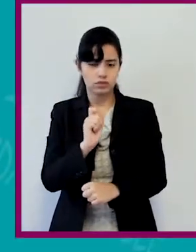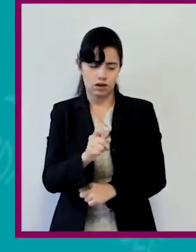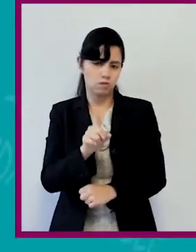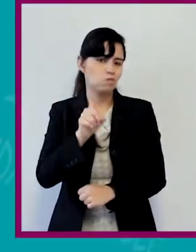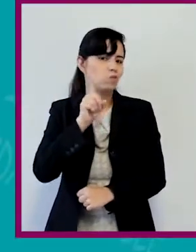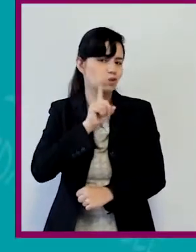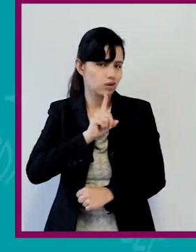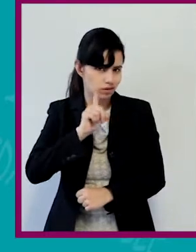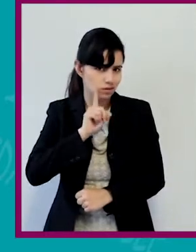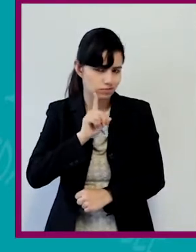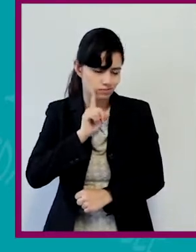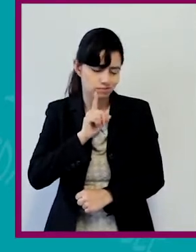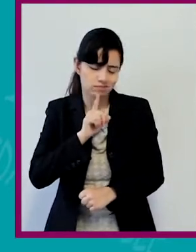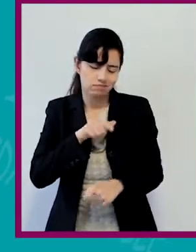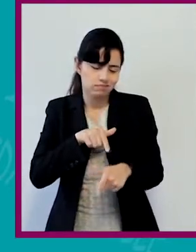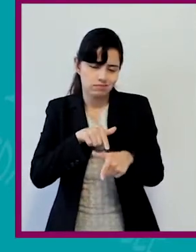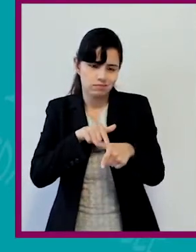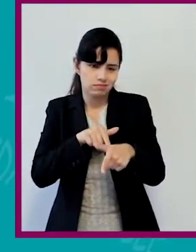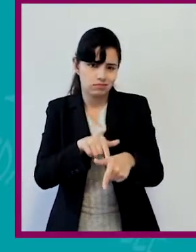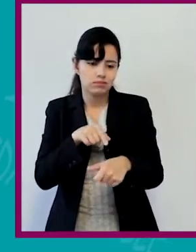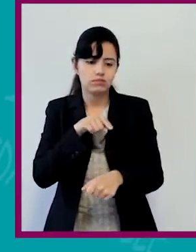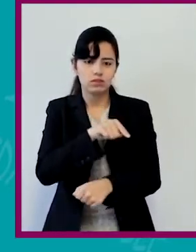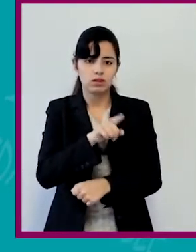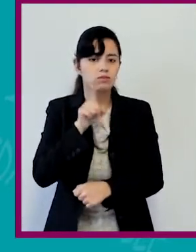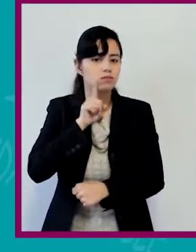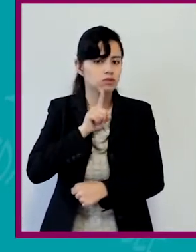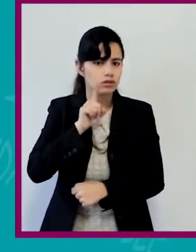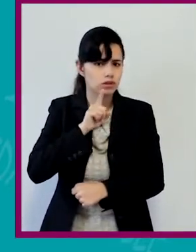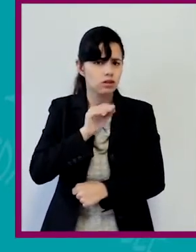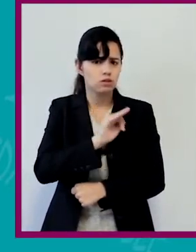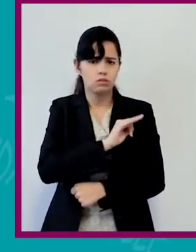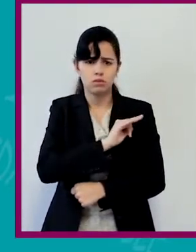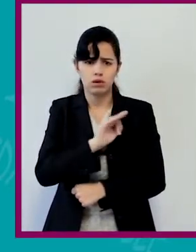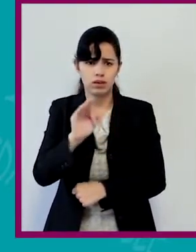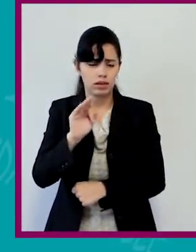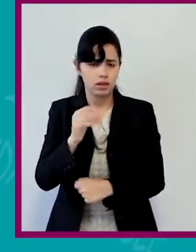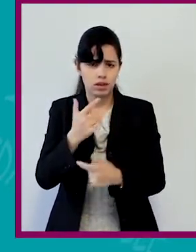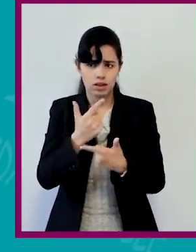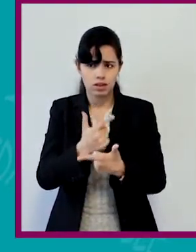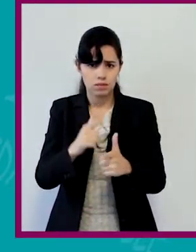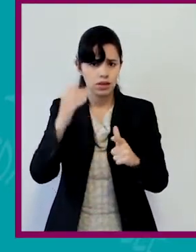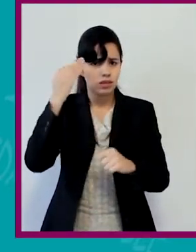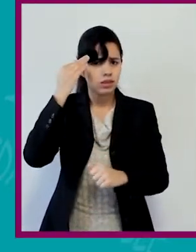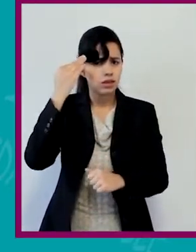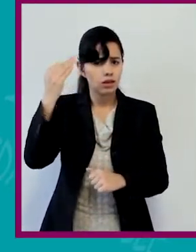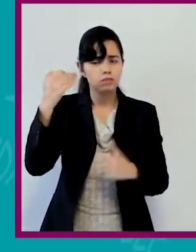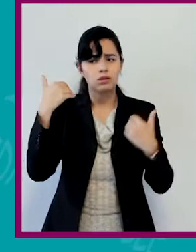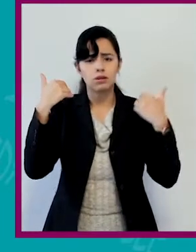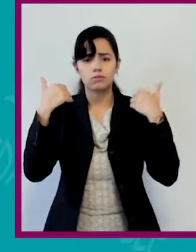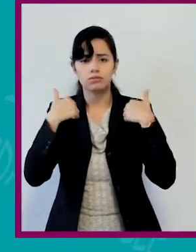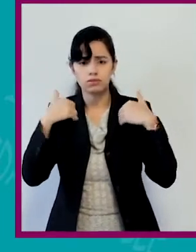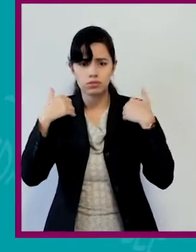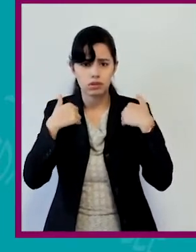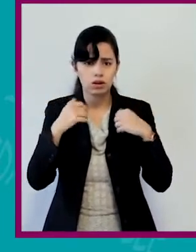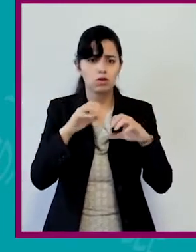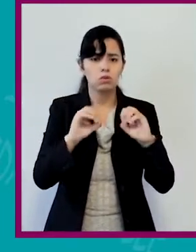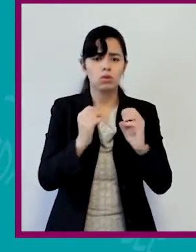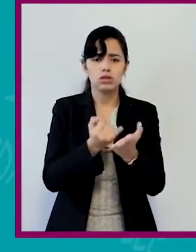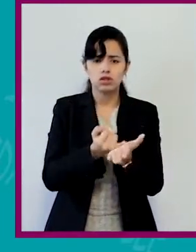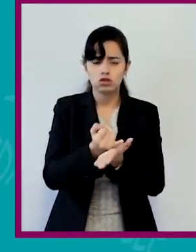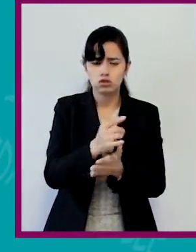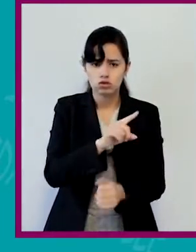les niega la posibilidad de disfrutar de tiempo libre, de autodeterminación, de modo de vestir,